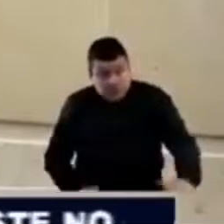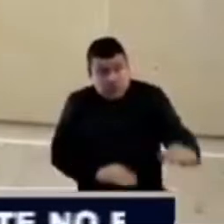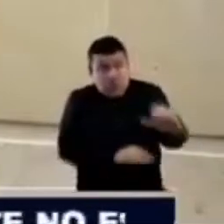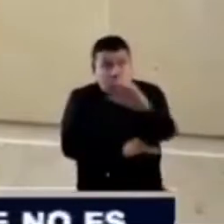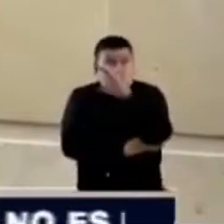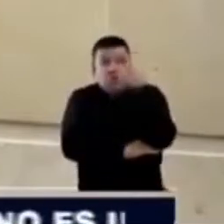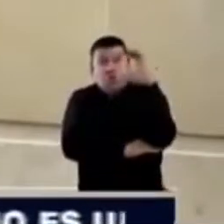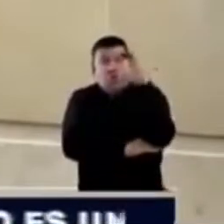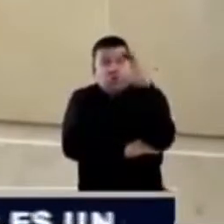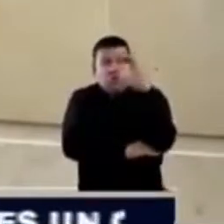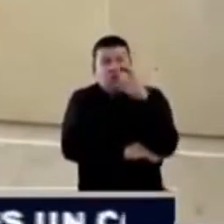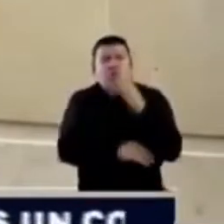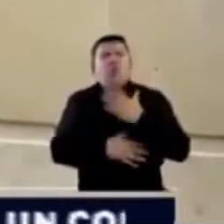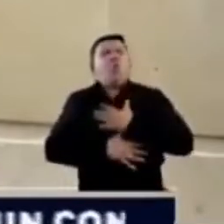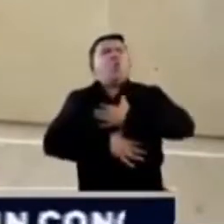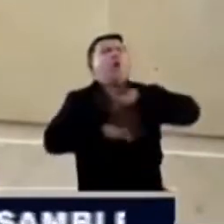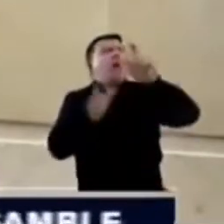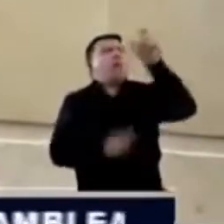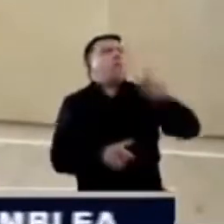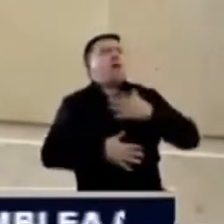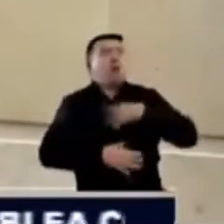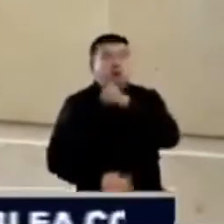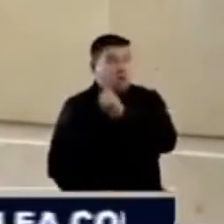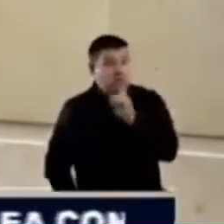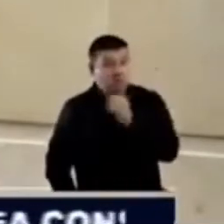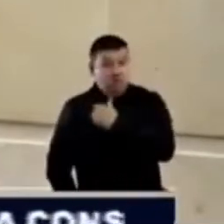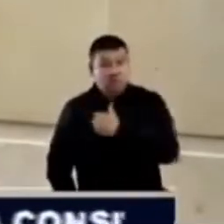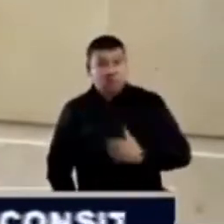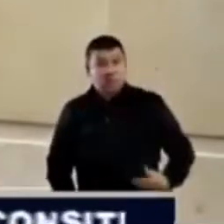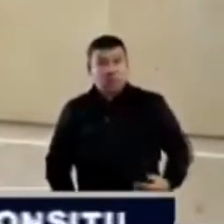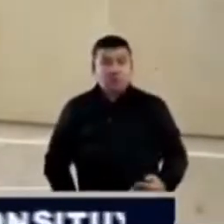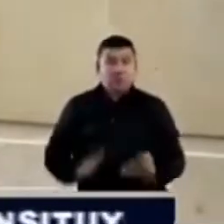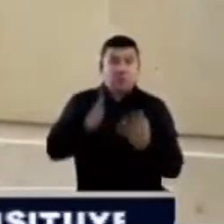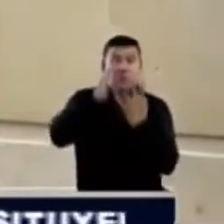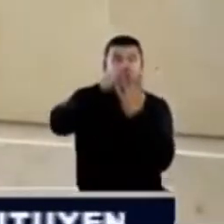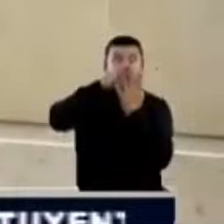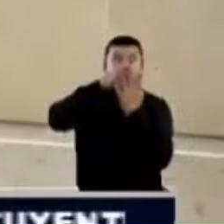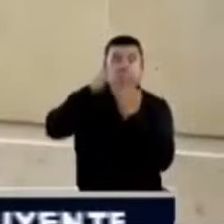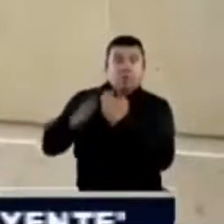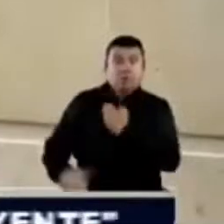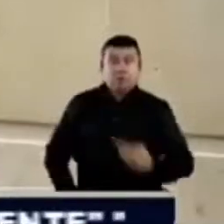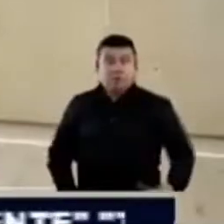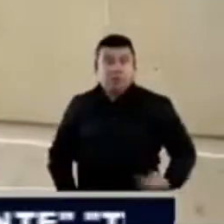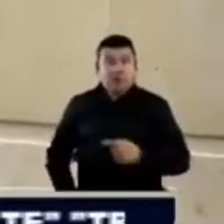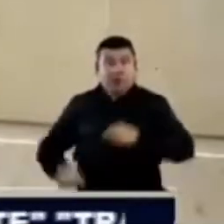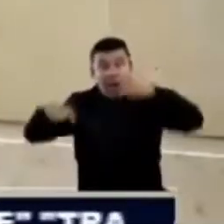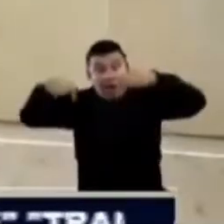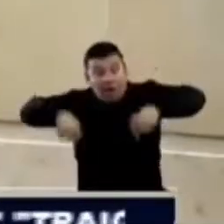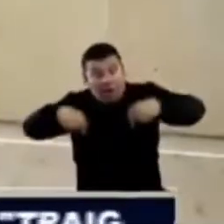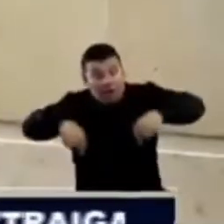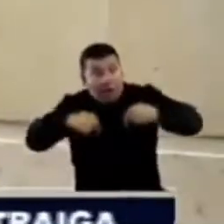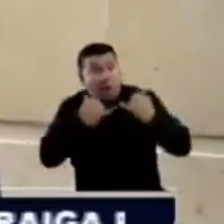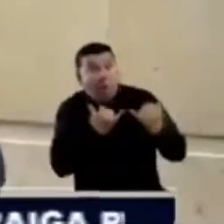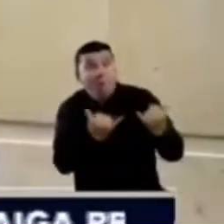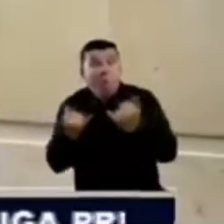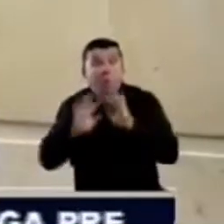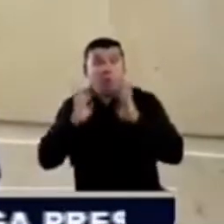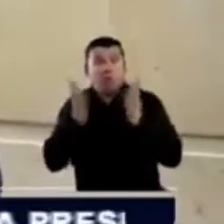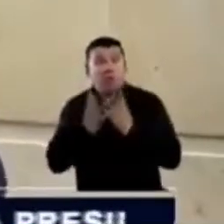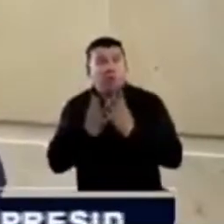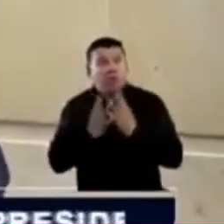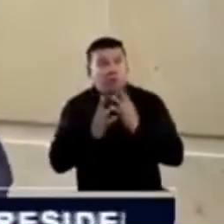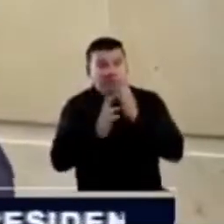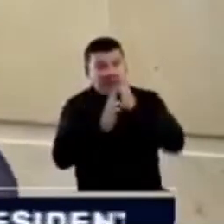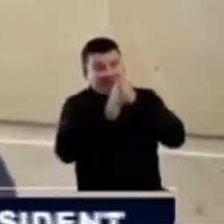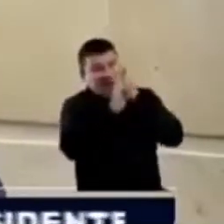no es un habitante pasajero del Palacio de Nariño. Aquí hay un Congreso con